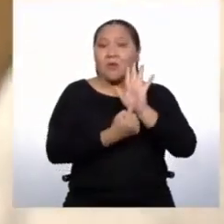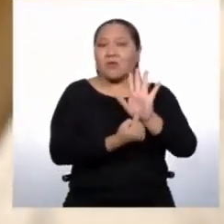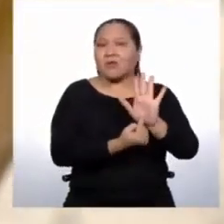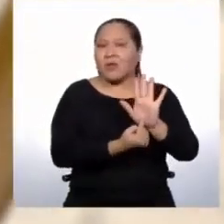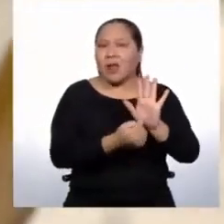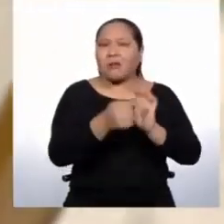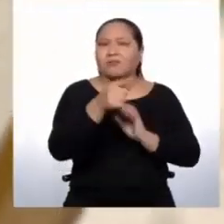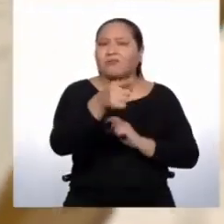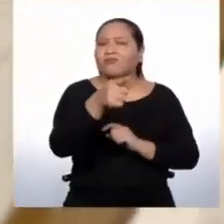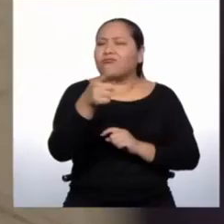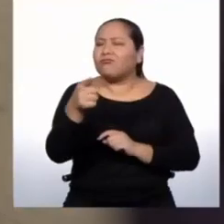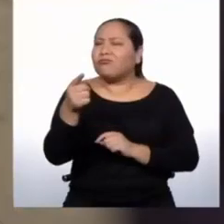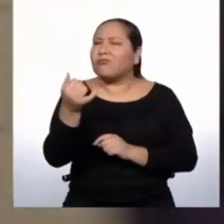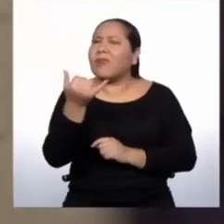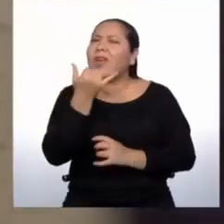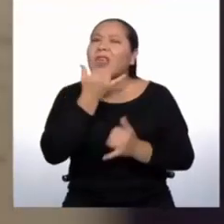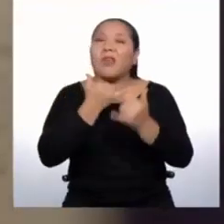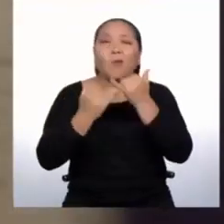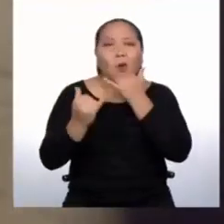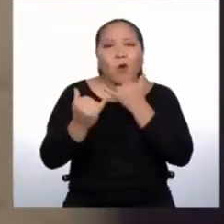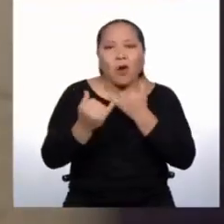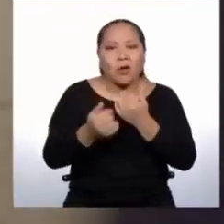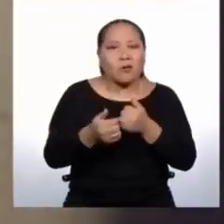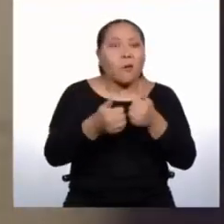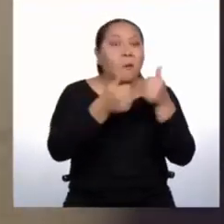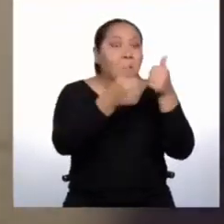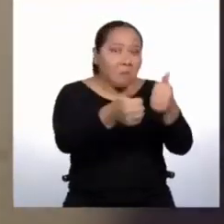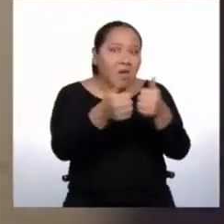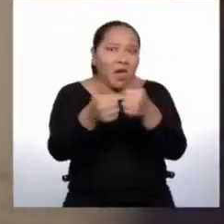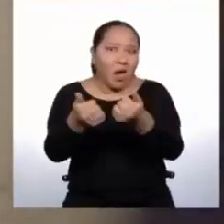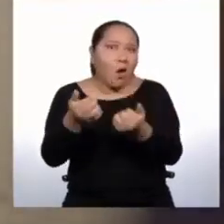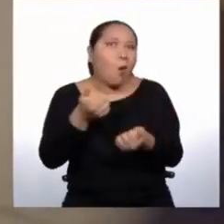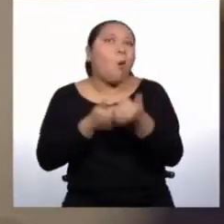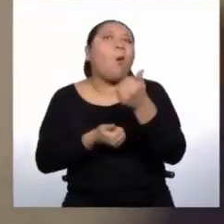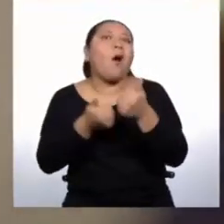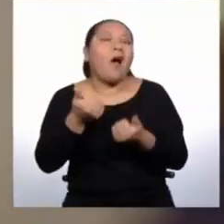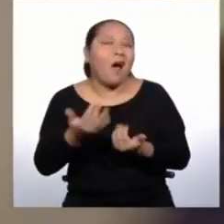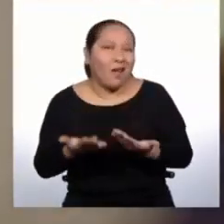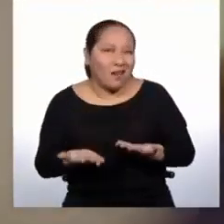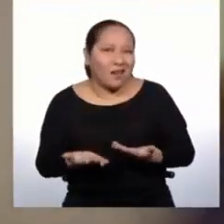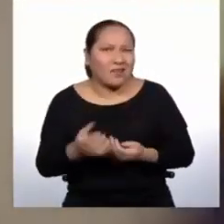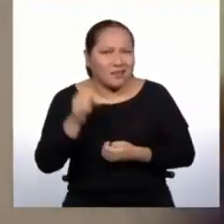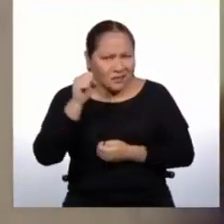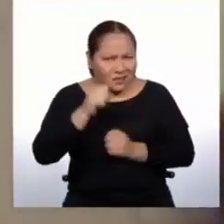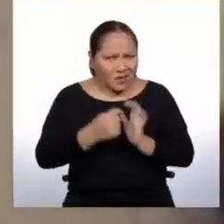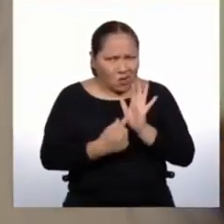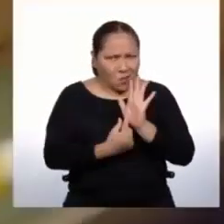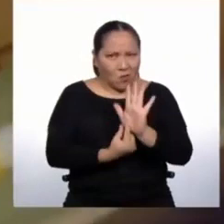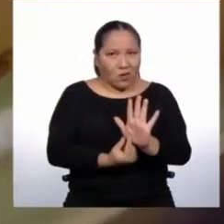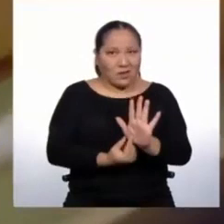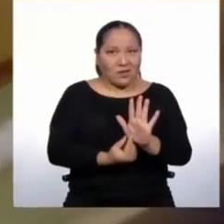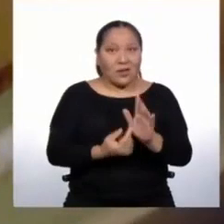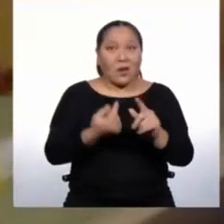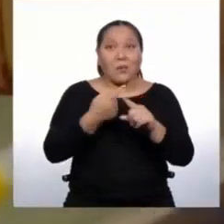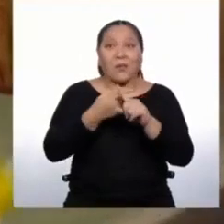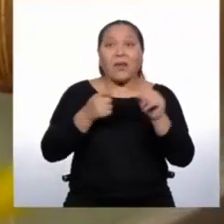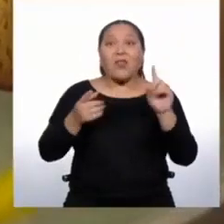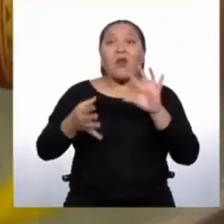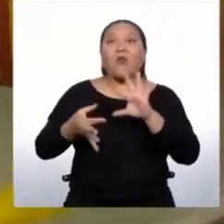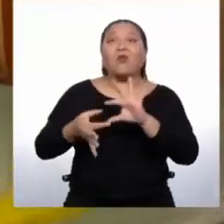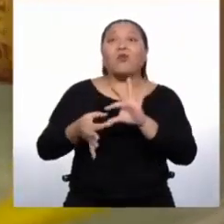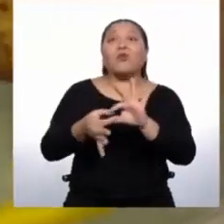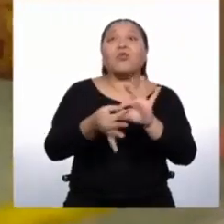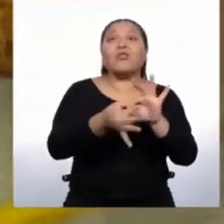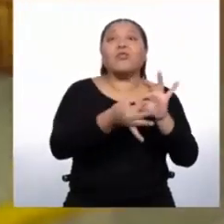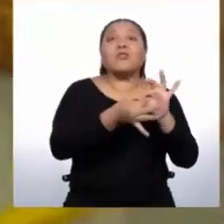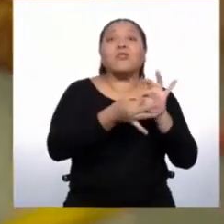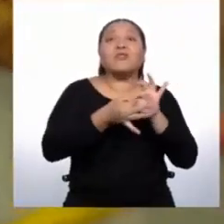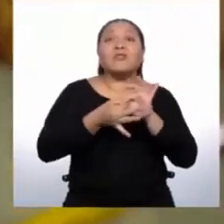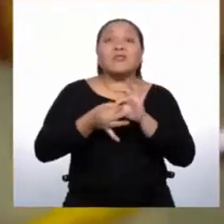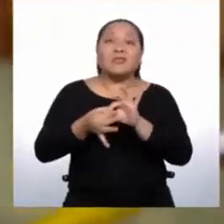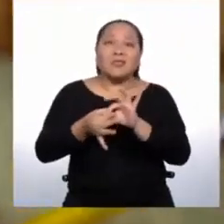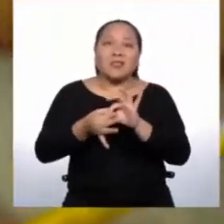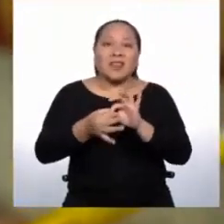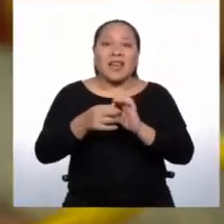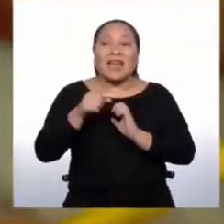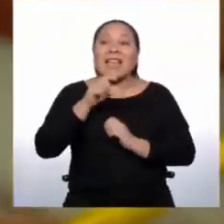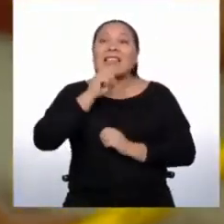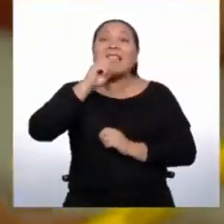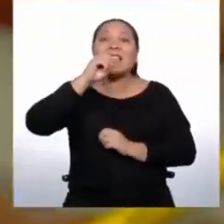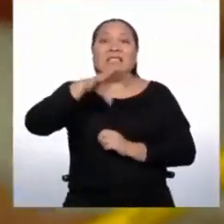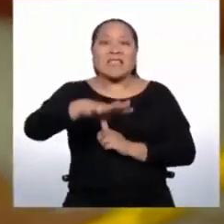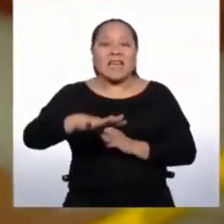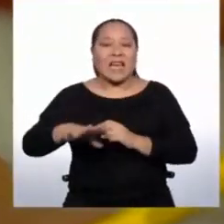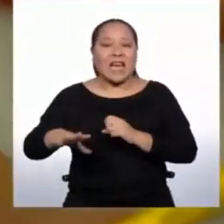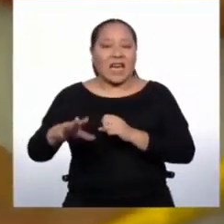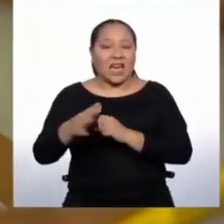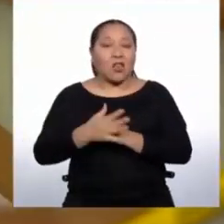defectos, también nuestras virtudes, pero que confluya bajo una idea básica. La nación